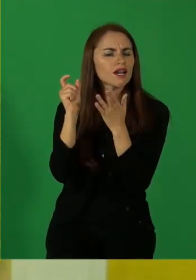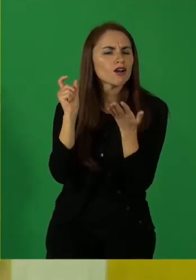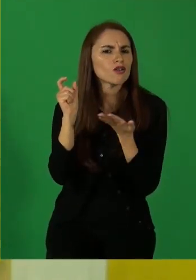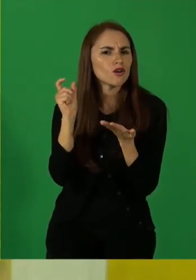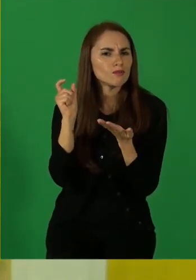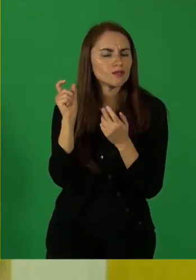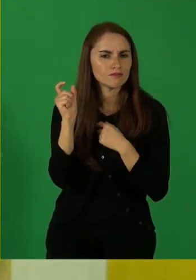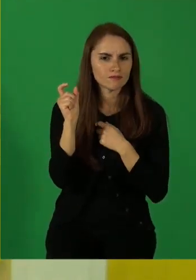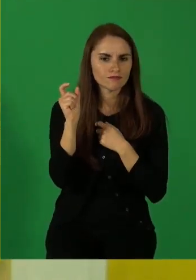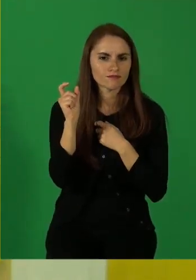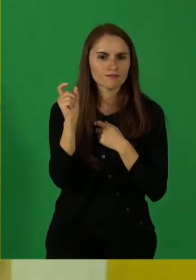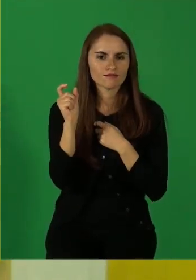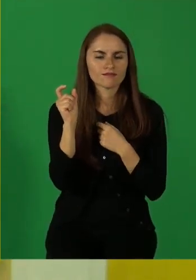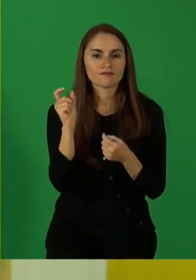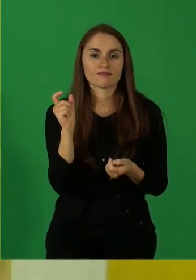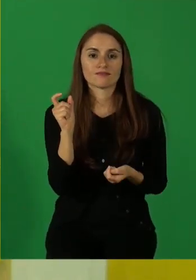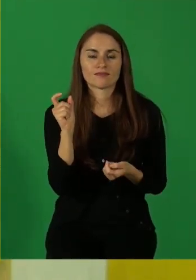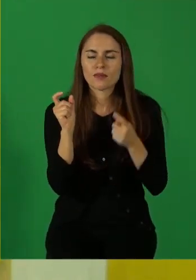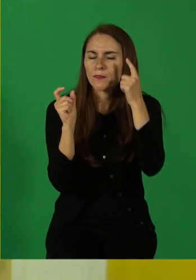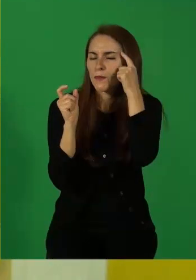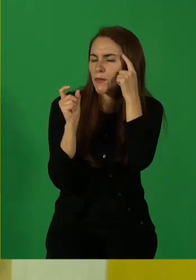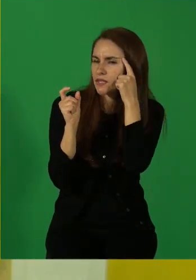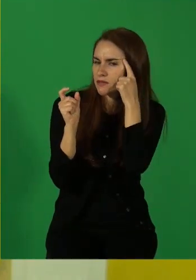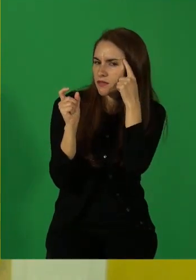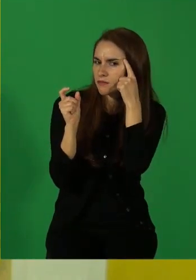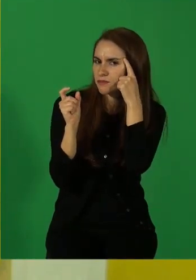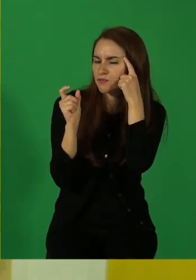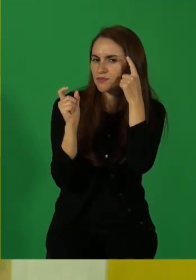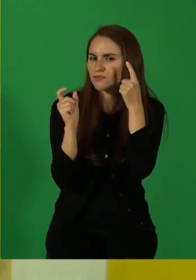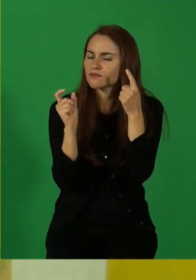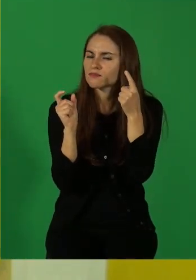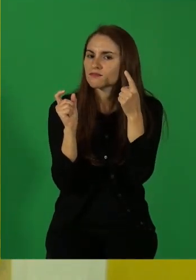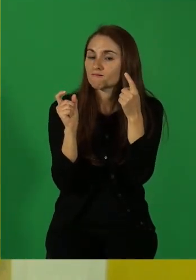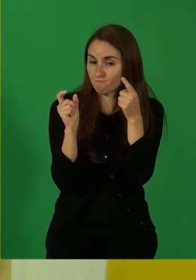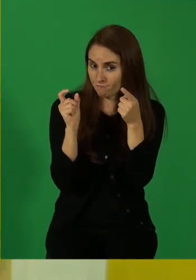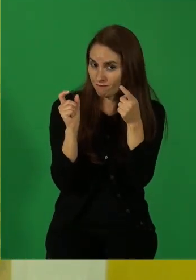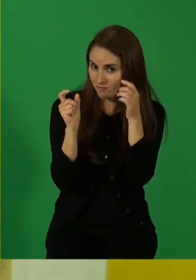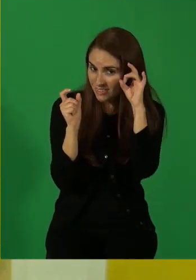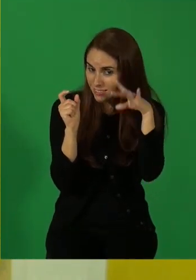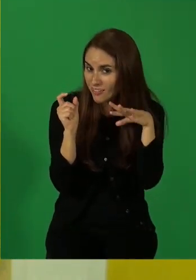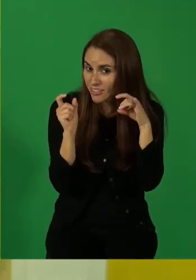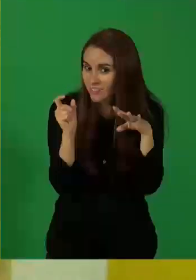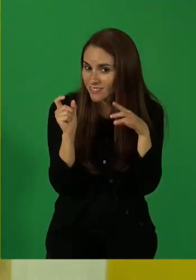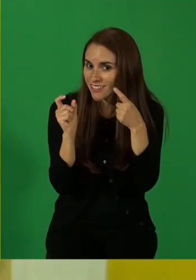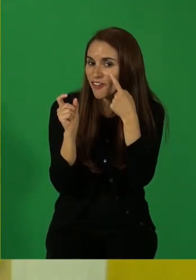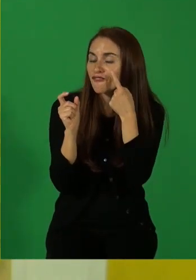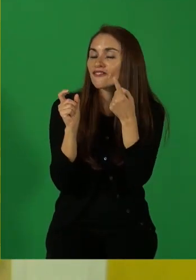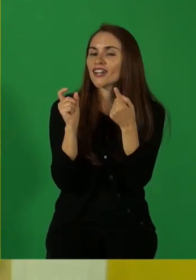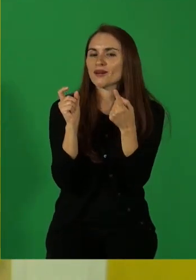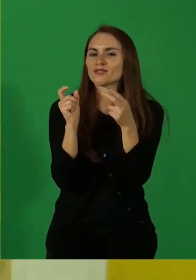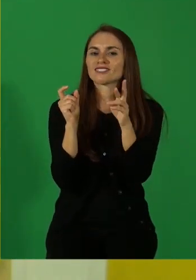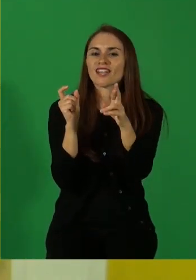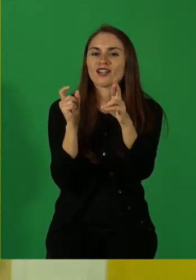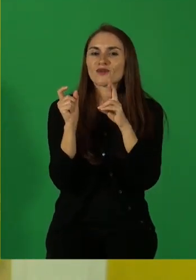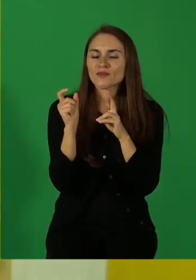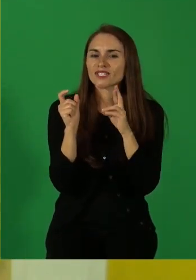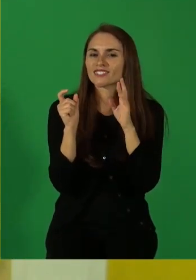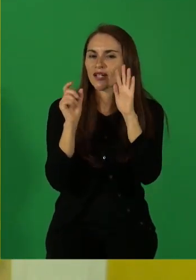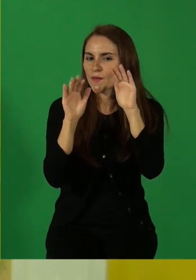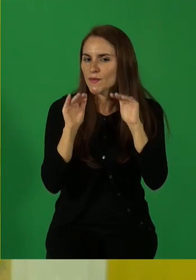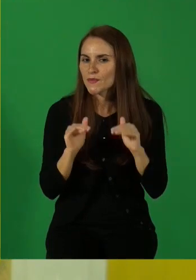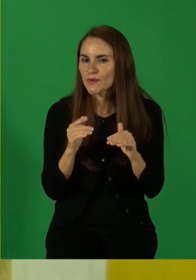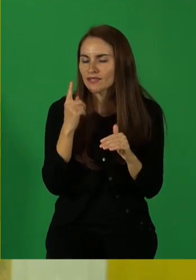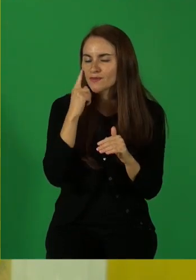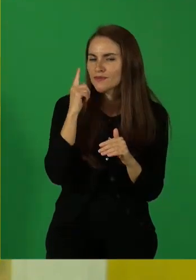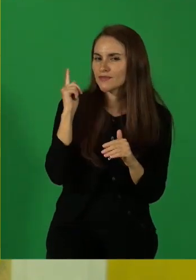usabas fichas rojas? Piénsalo. ¿Ya lo tienes? Veamos entonces si tu respuesta fue correcta